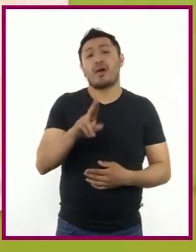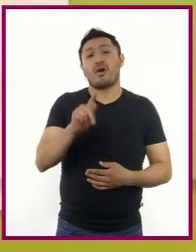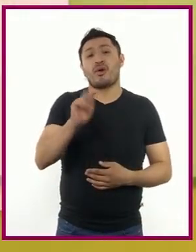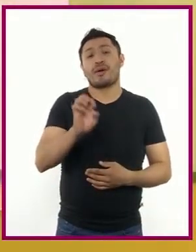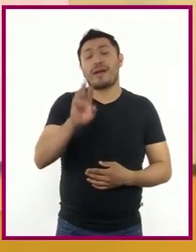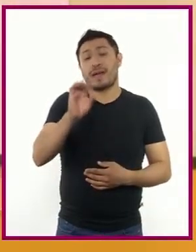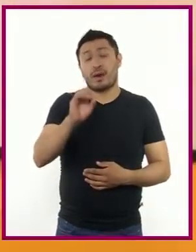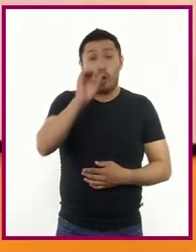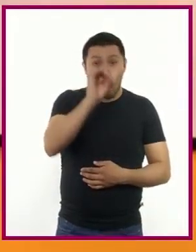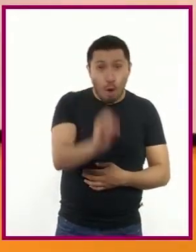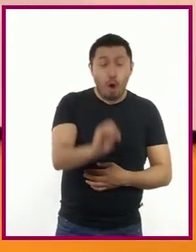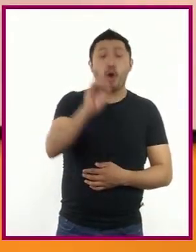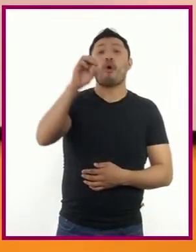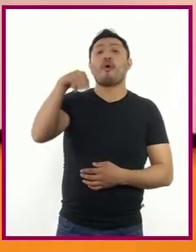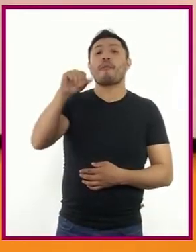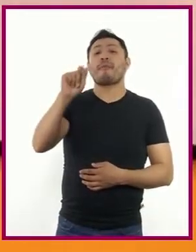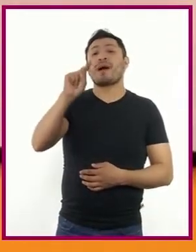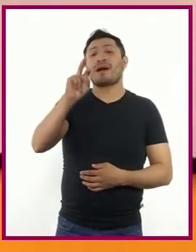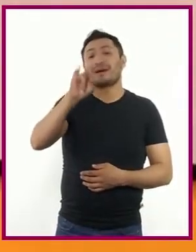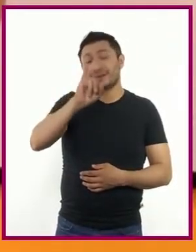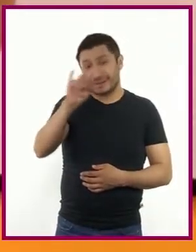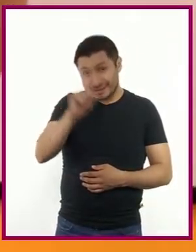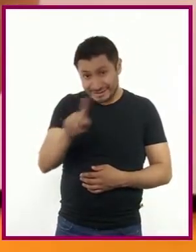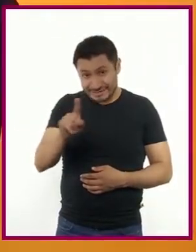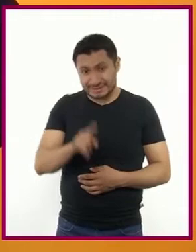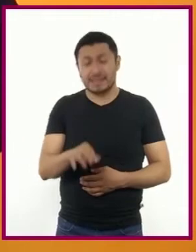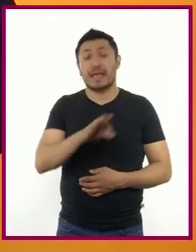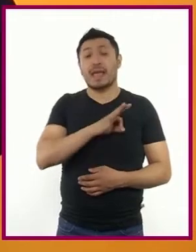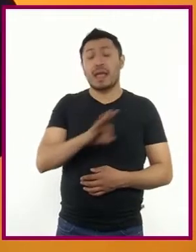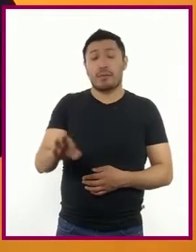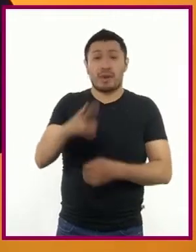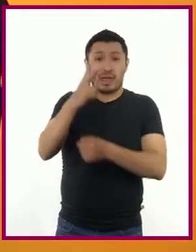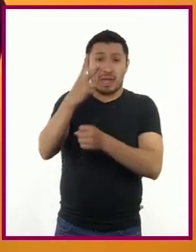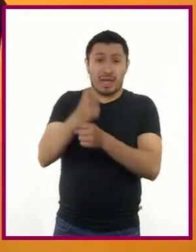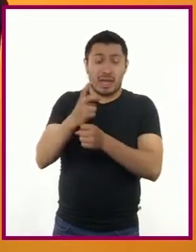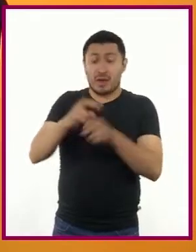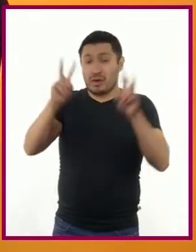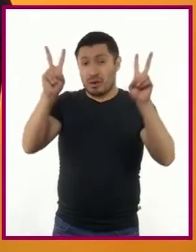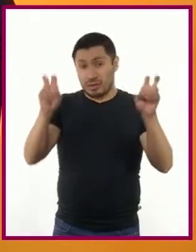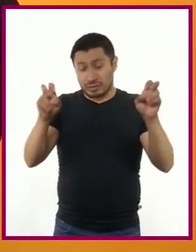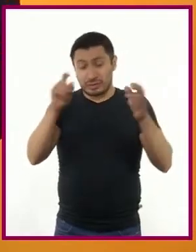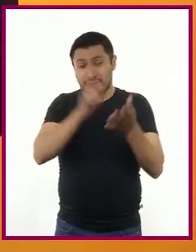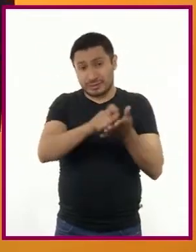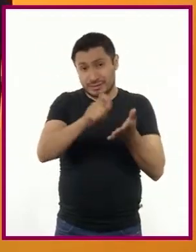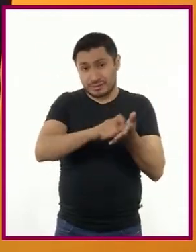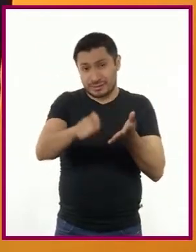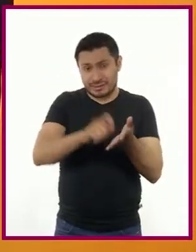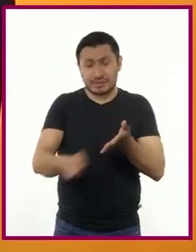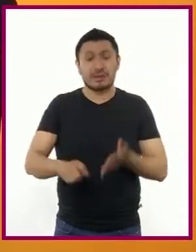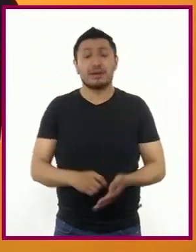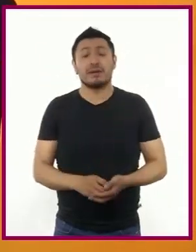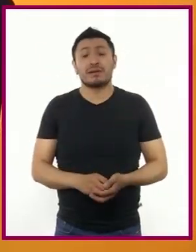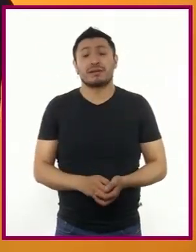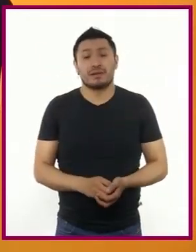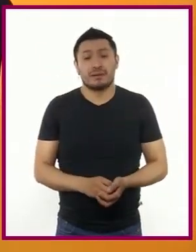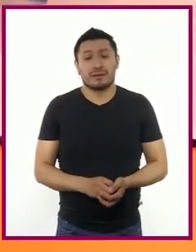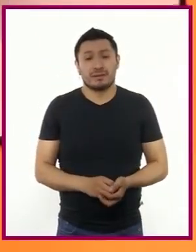o matriz. Este podría ser nuestro siguiente subtítulo de la monografía.